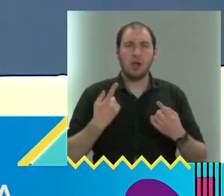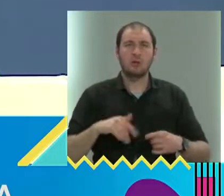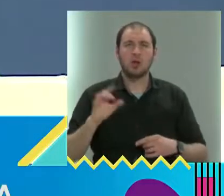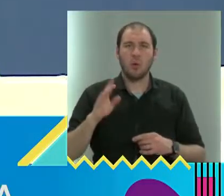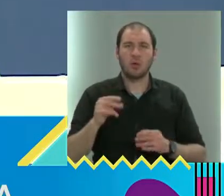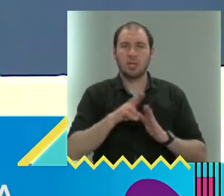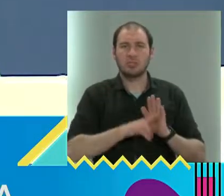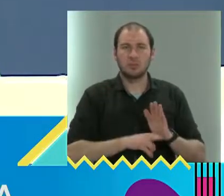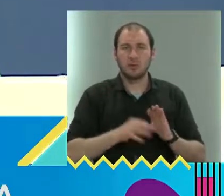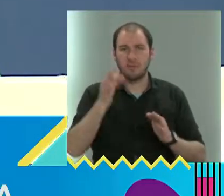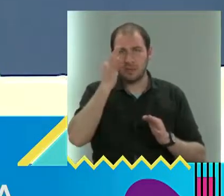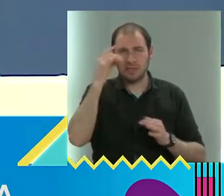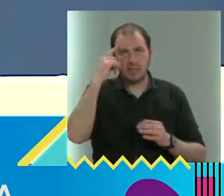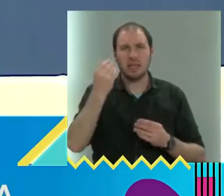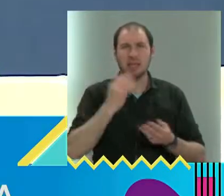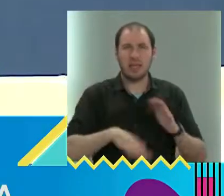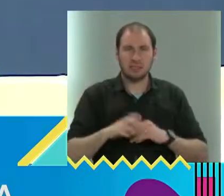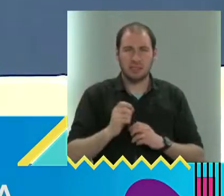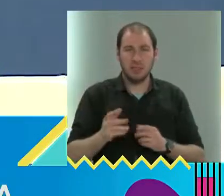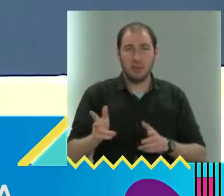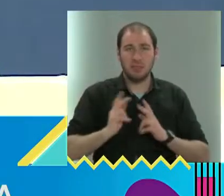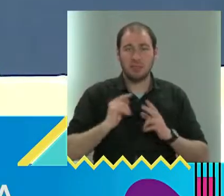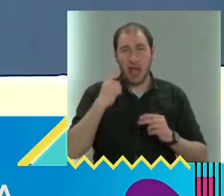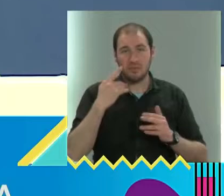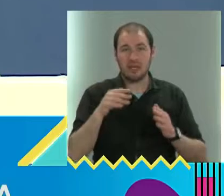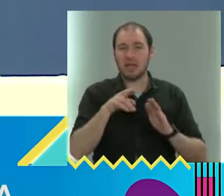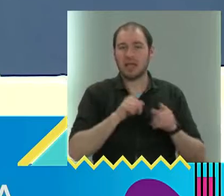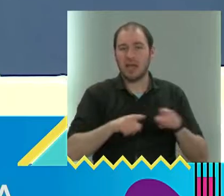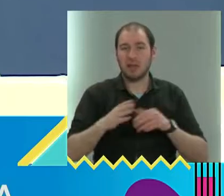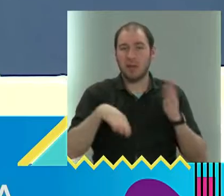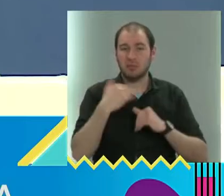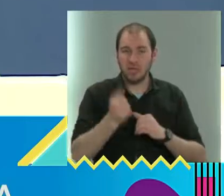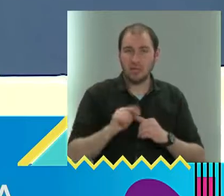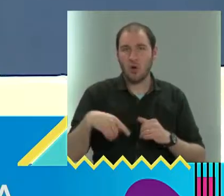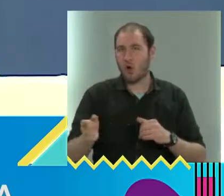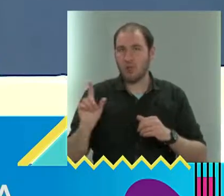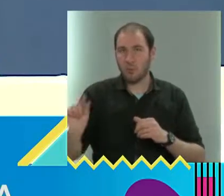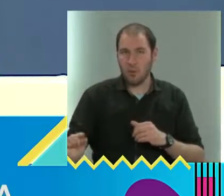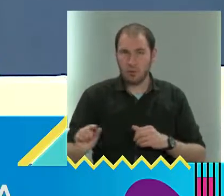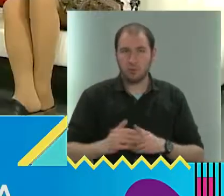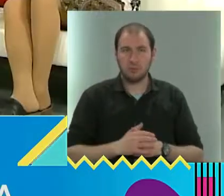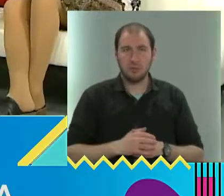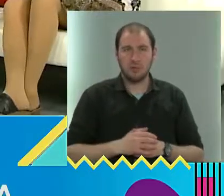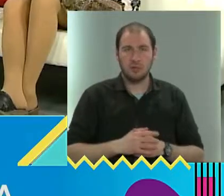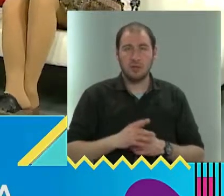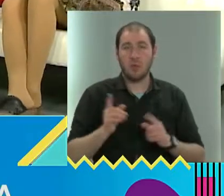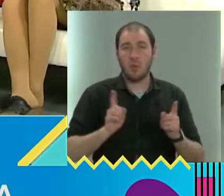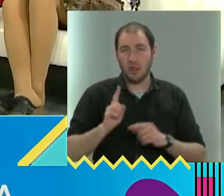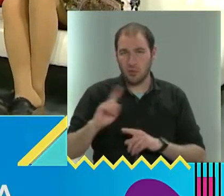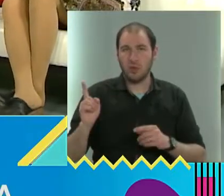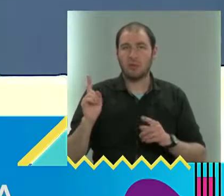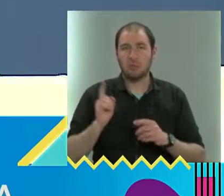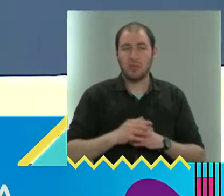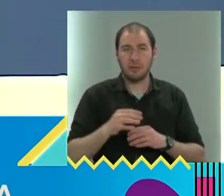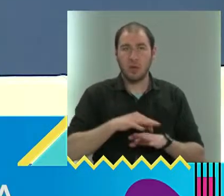hace la resolución 2010 es decirme cuáles son las carreras prioritarias y cuáles no. Y también, no me dice cuáles no. Inclusive